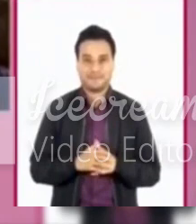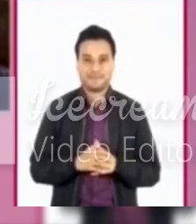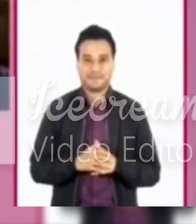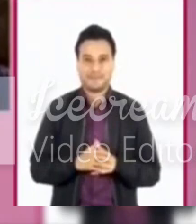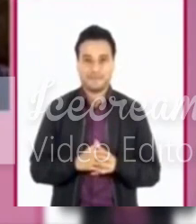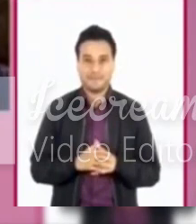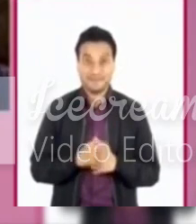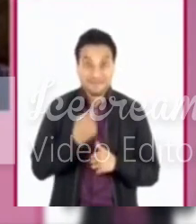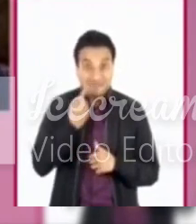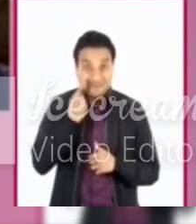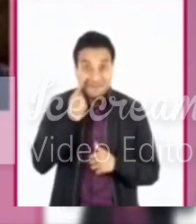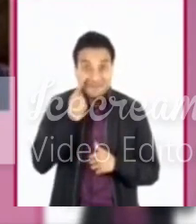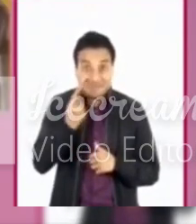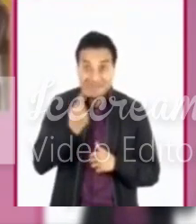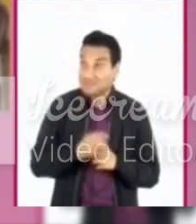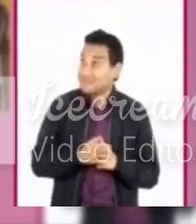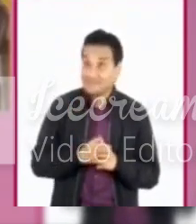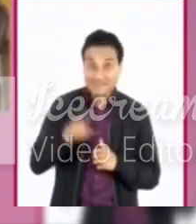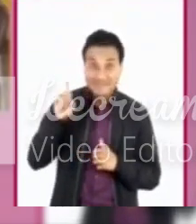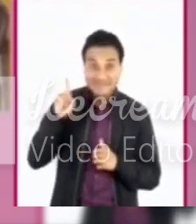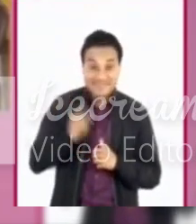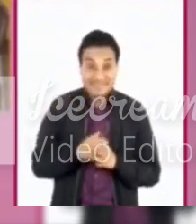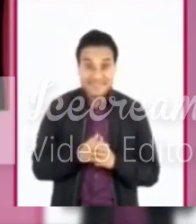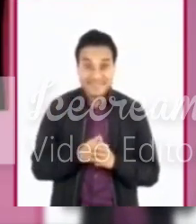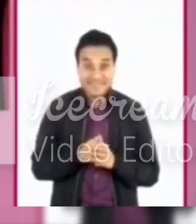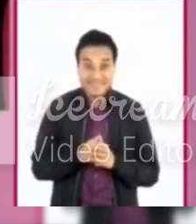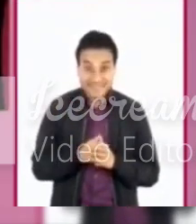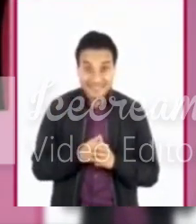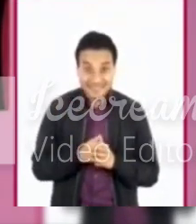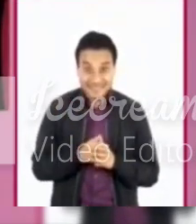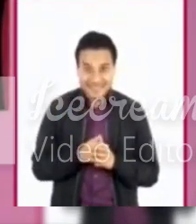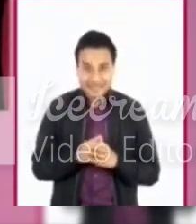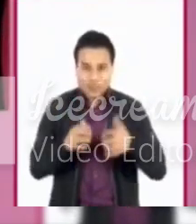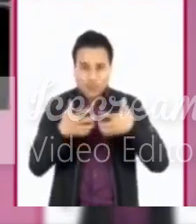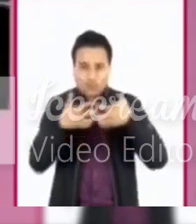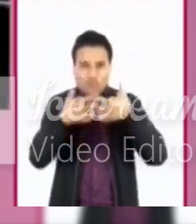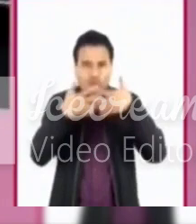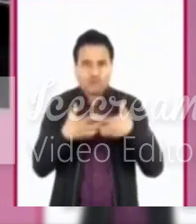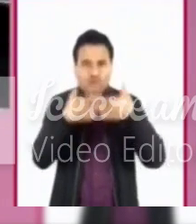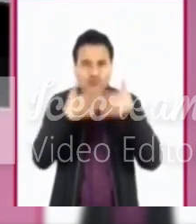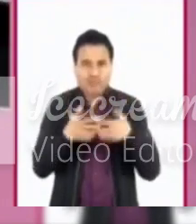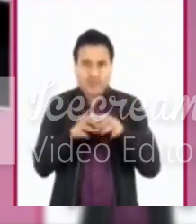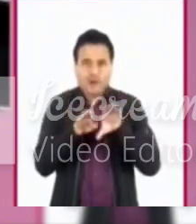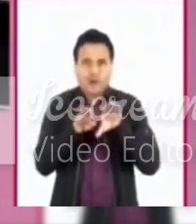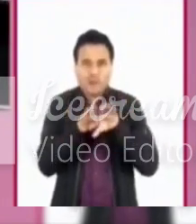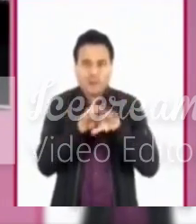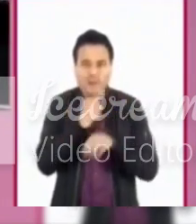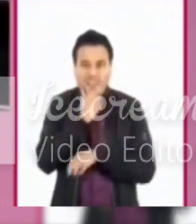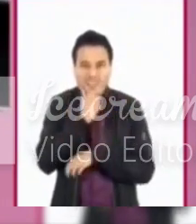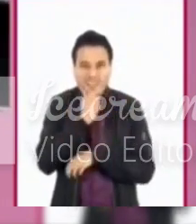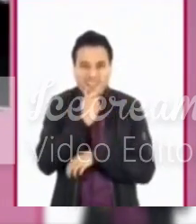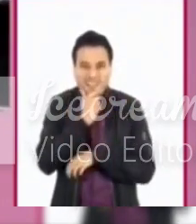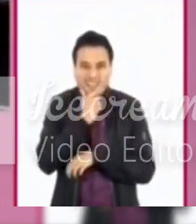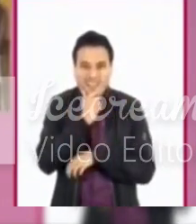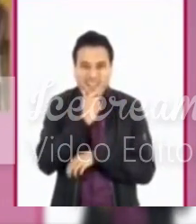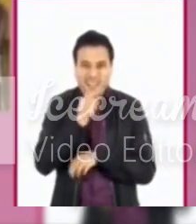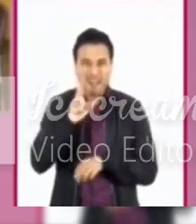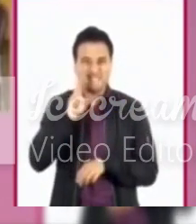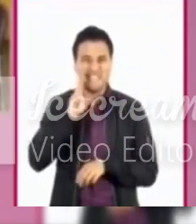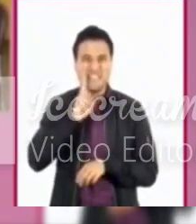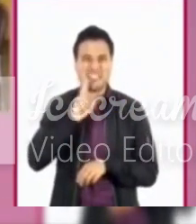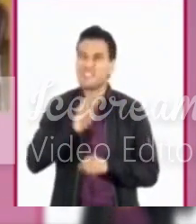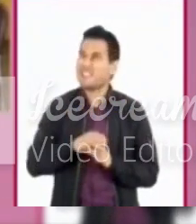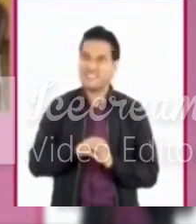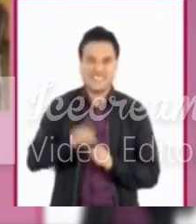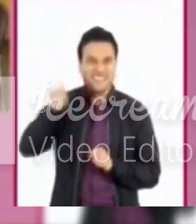¿Se están fijando? Bien, entonces, ya que están viendo el funcionamiento de esa máquina, a ver, vamos a participar.